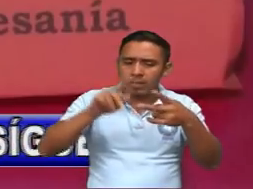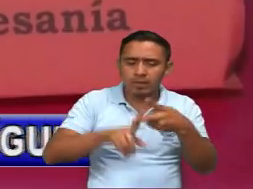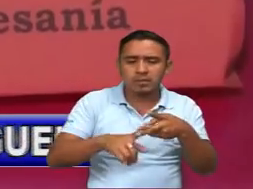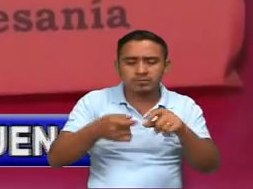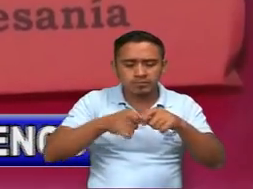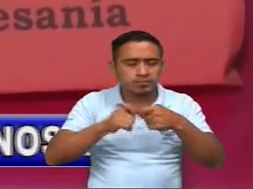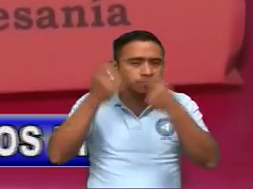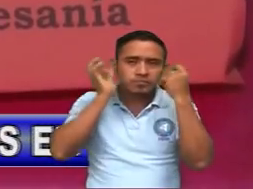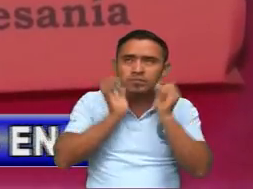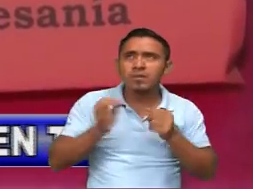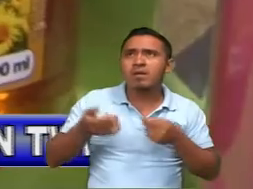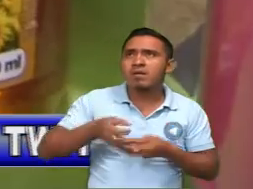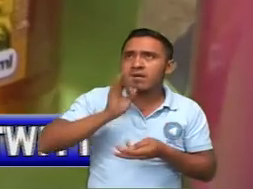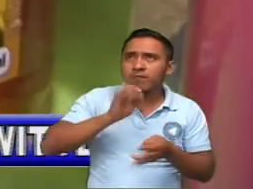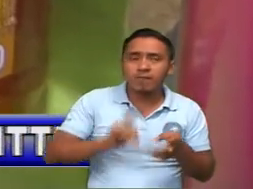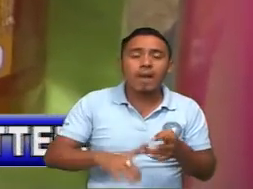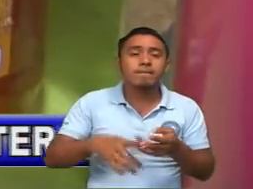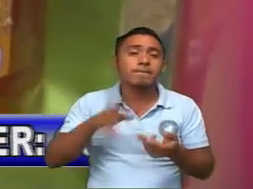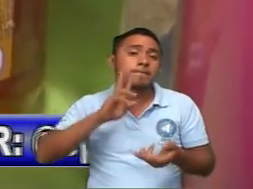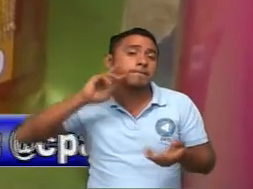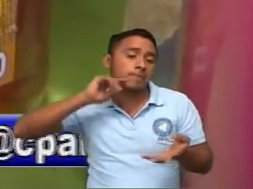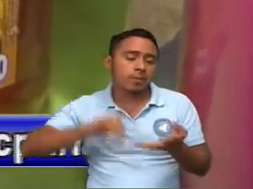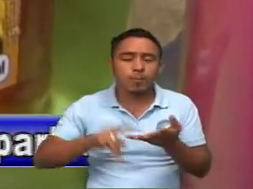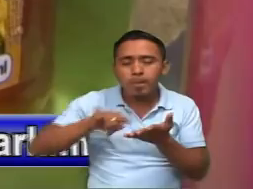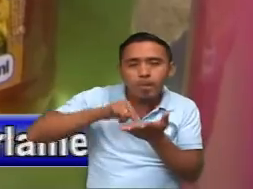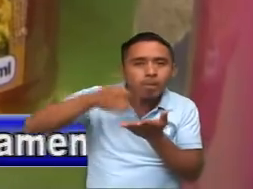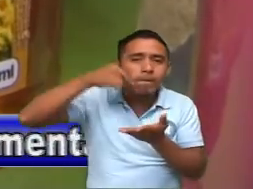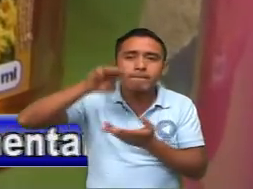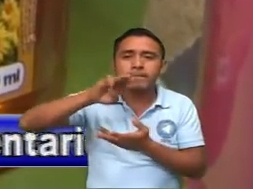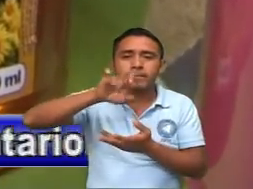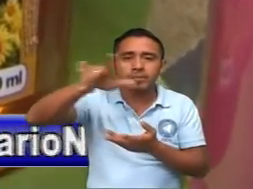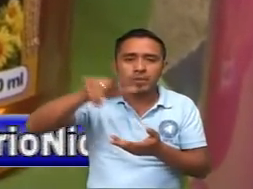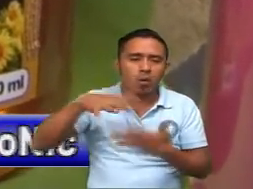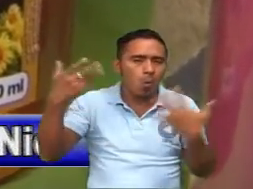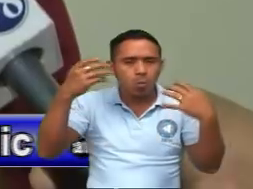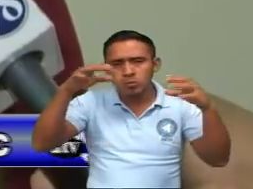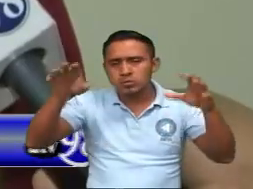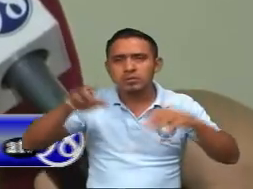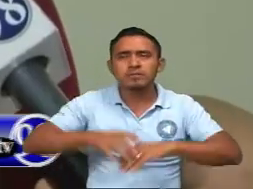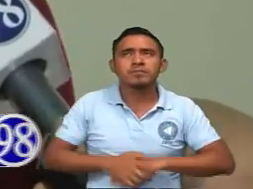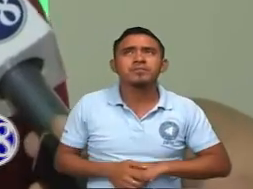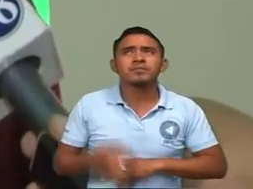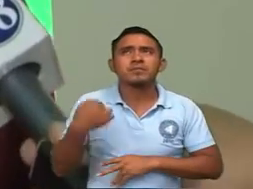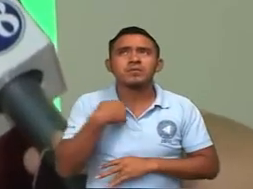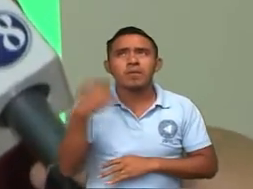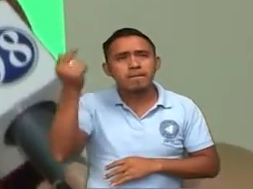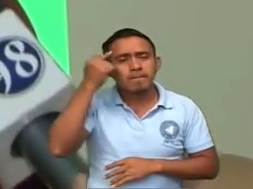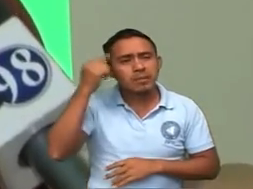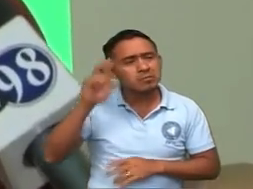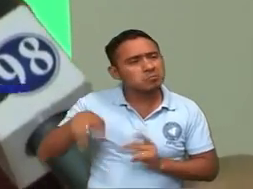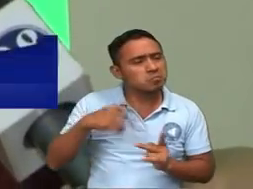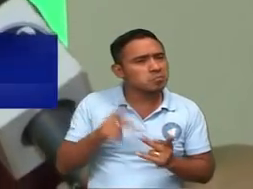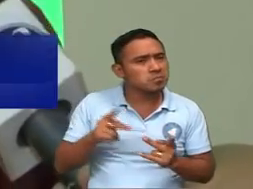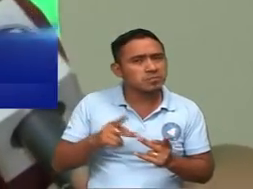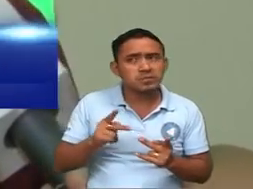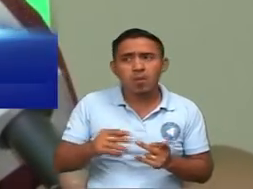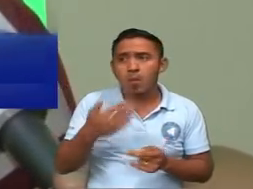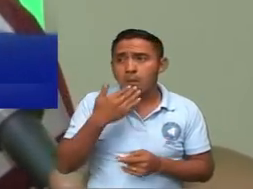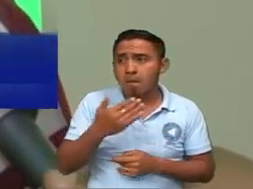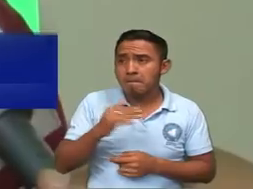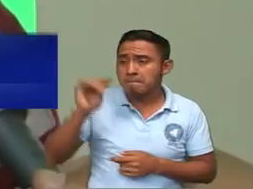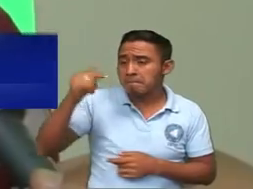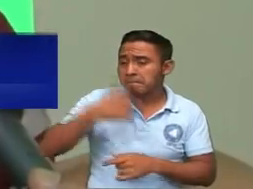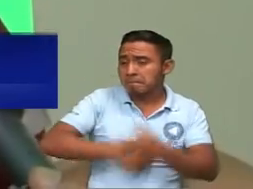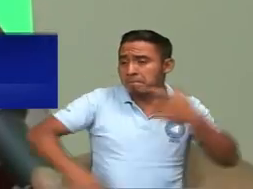bisutería, café, vinos, miel, entre otros productos. Me parece excelente la idea de nuestro buen presidente